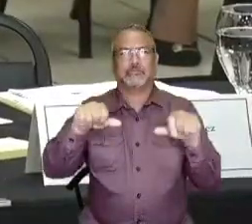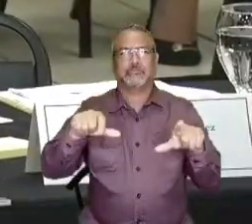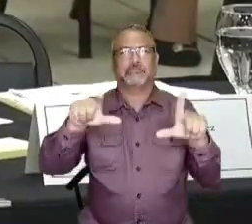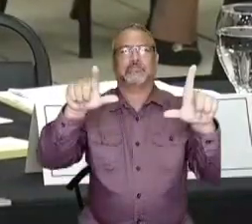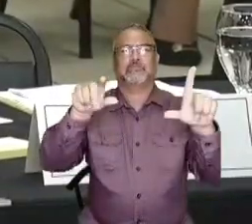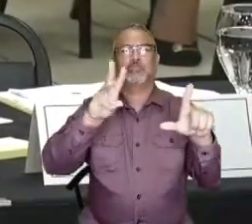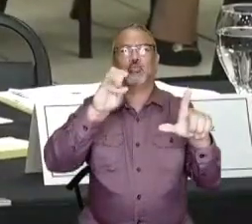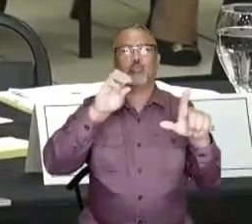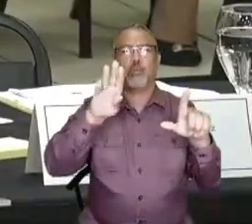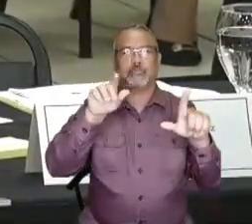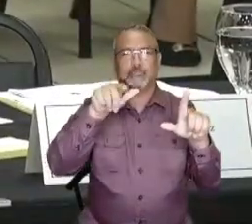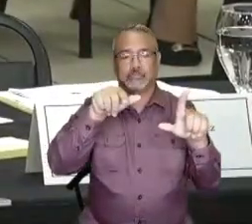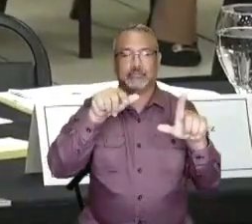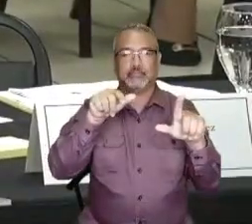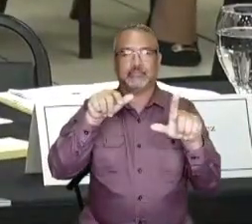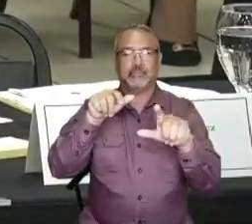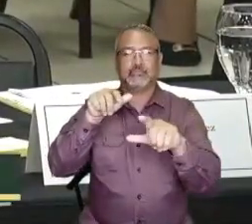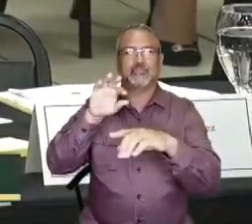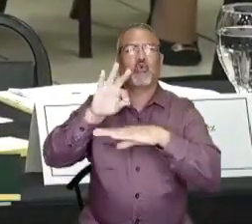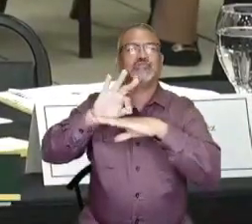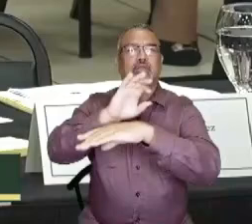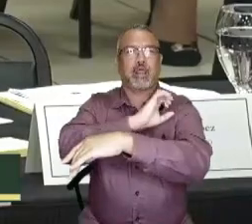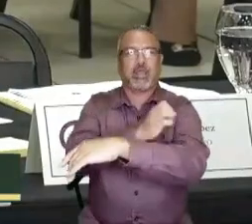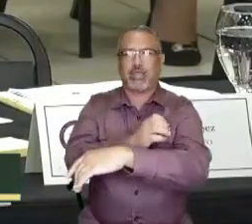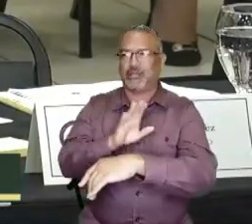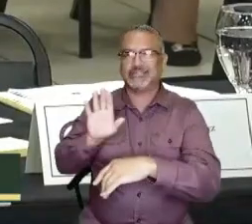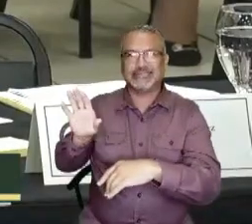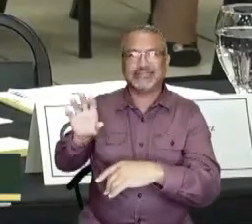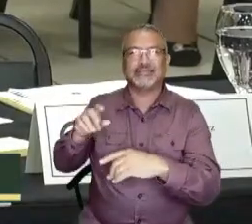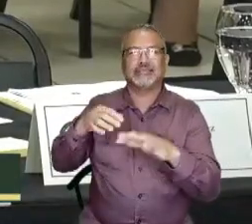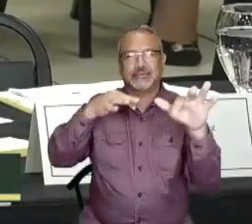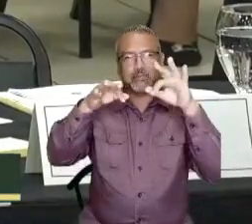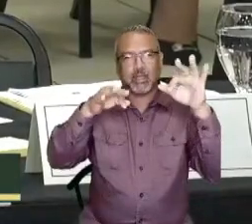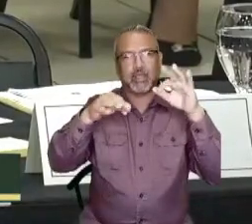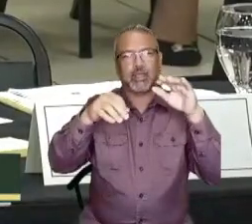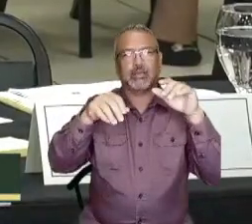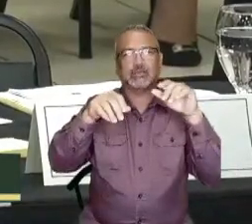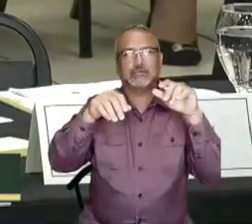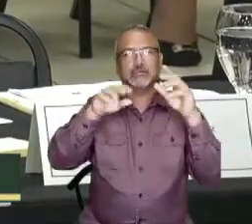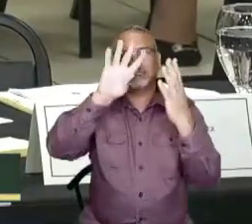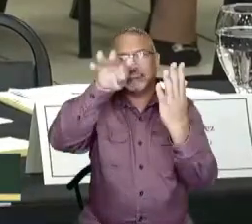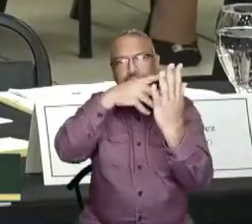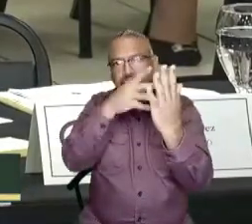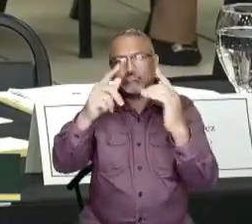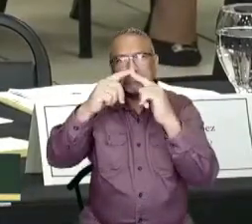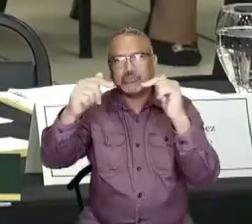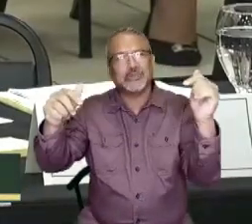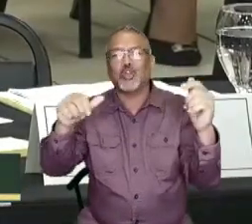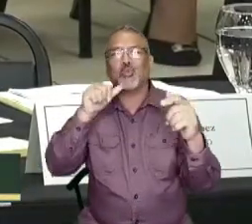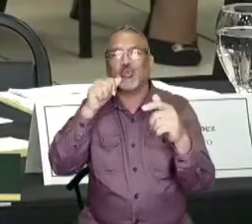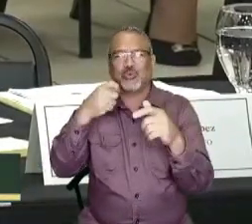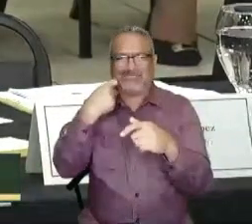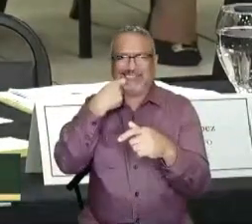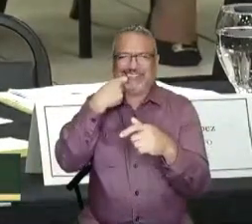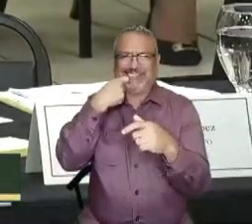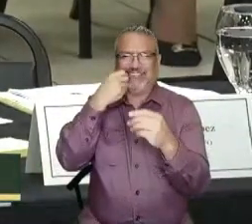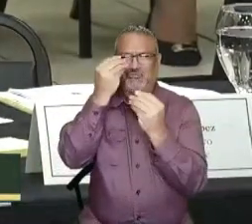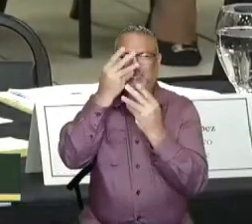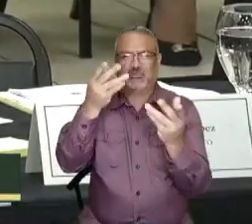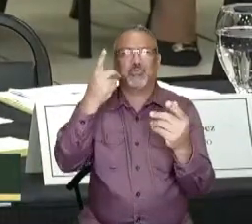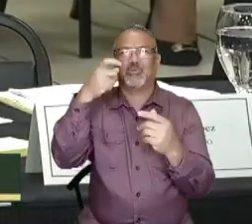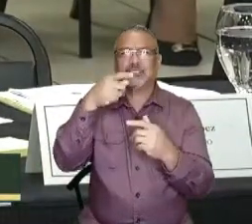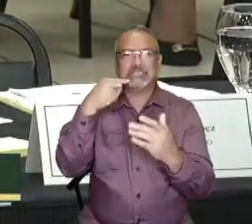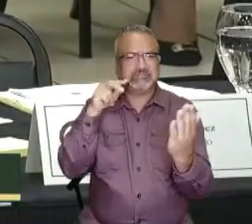están las métricas y los análisis de las diferentes herramientas no está actualizada De hecho hay números